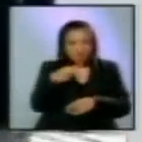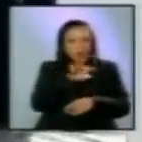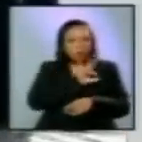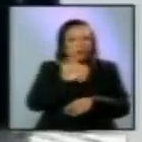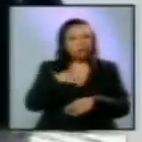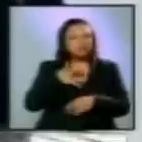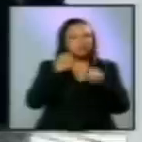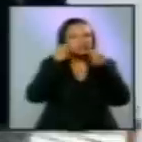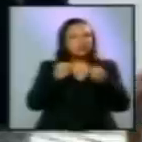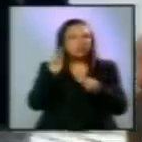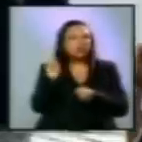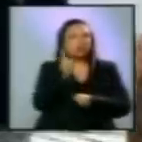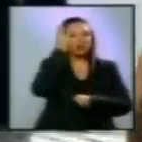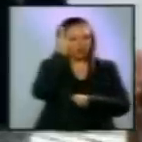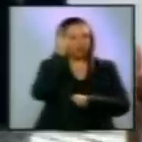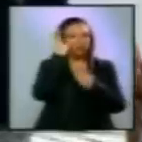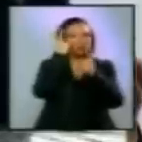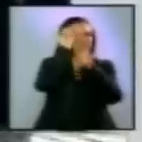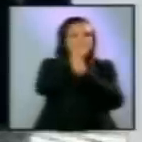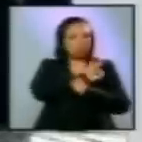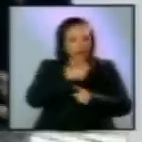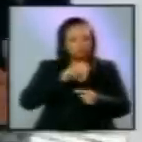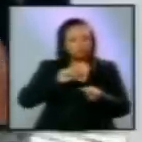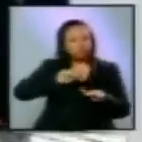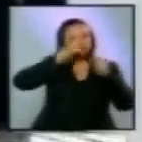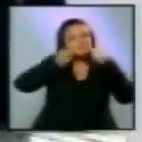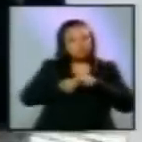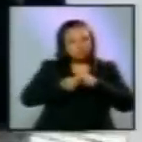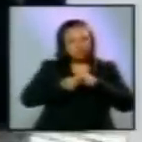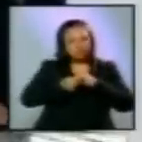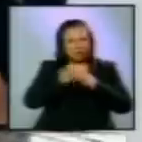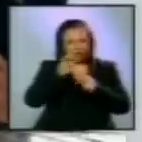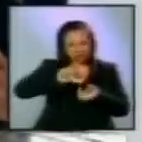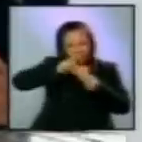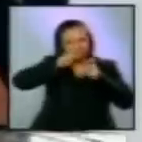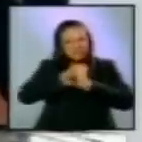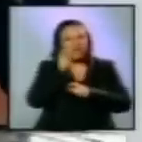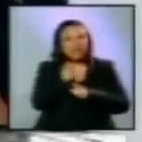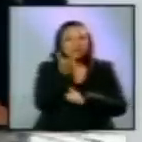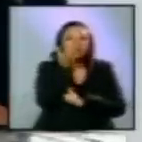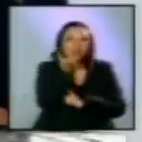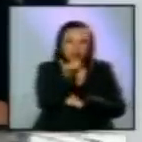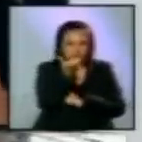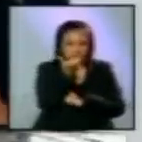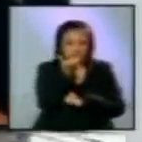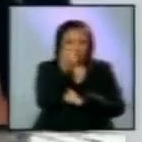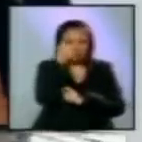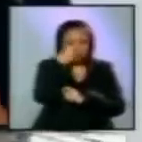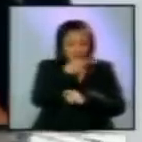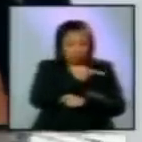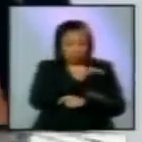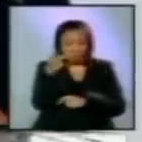educación superior. El otro lado de la moneda es sin duda la economía. En materia de superación de la pobreza,